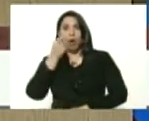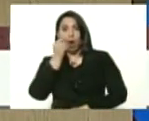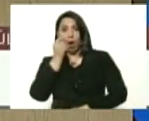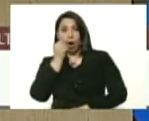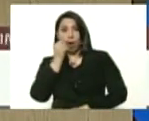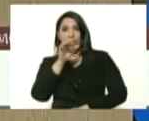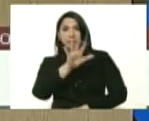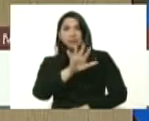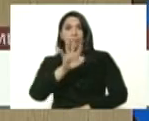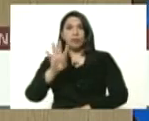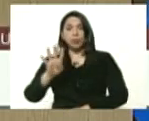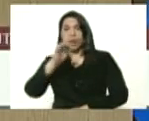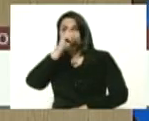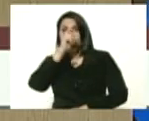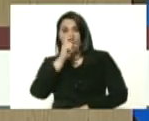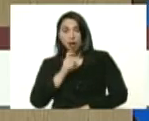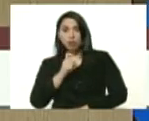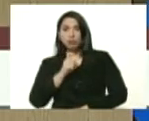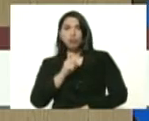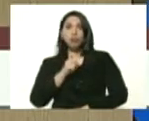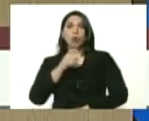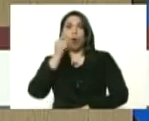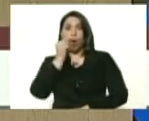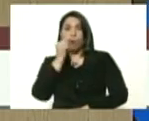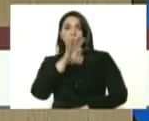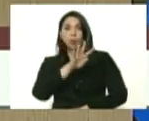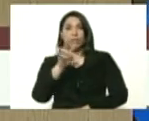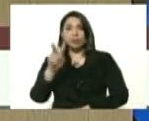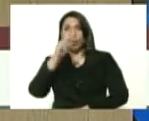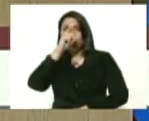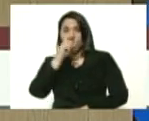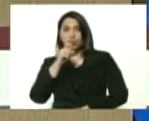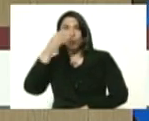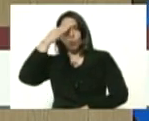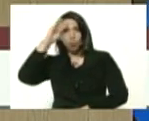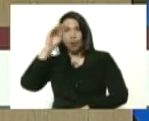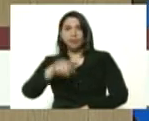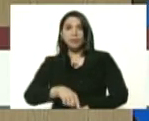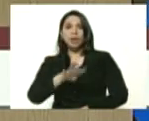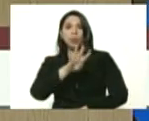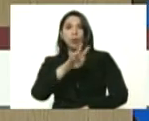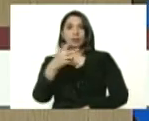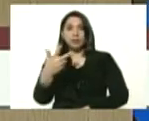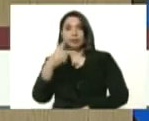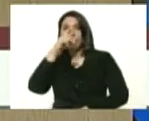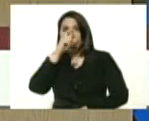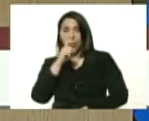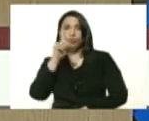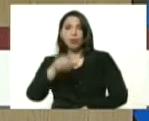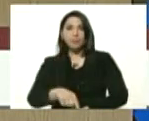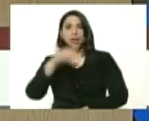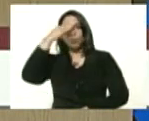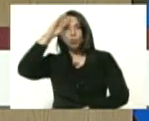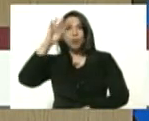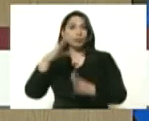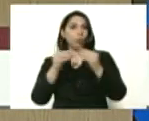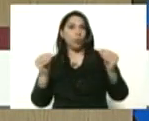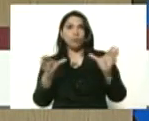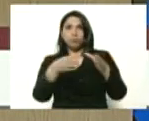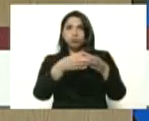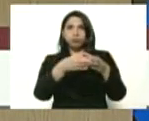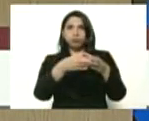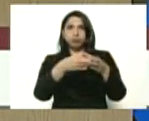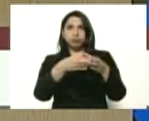años también de Cuba, hombre de 42 años también de Cuba, hombre de 43 años también de Cuba, todos ellos que